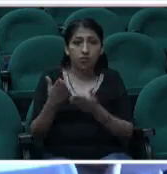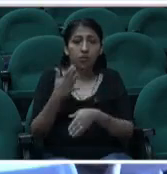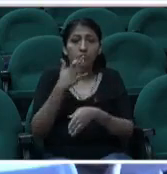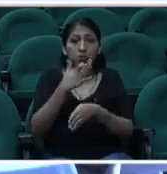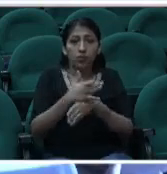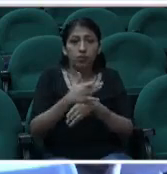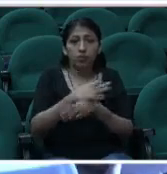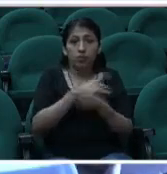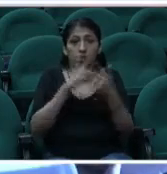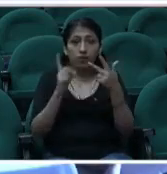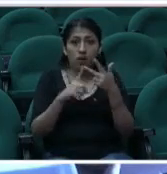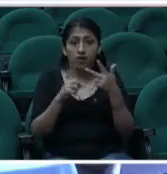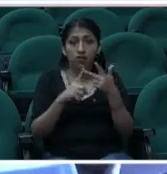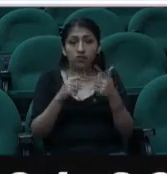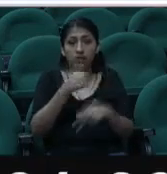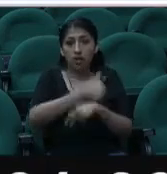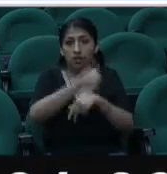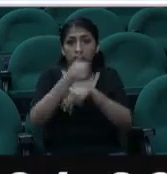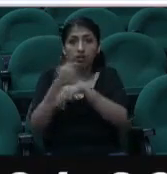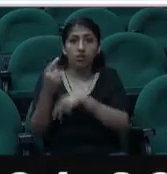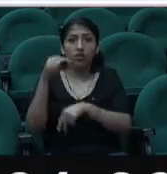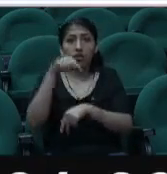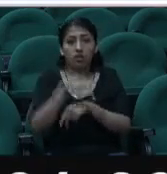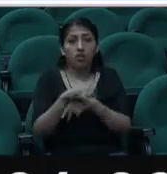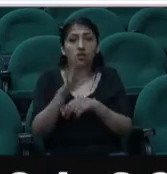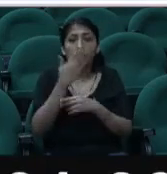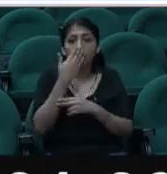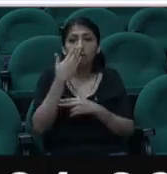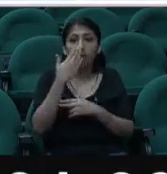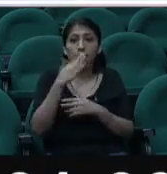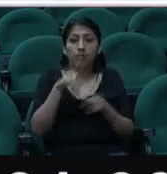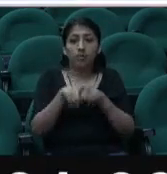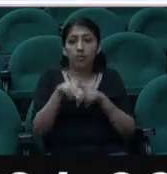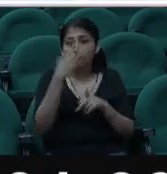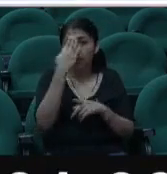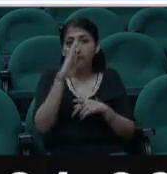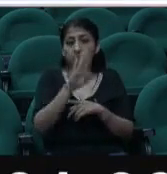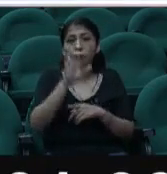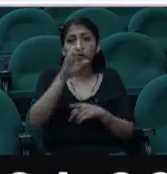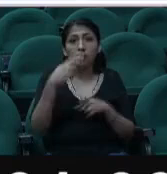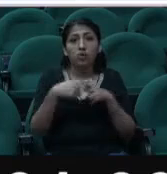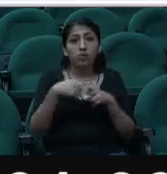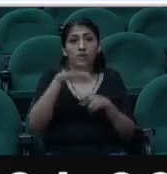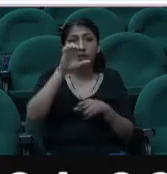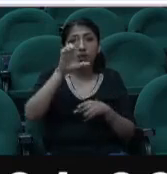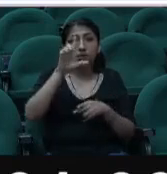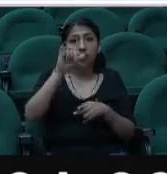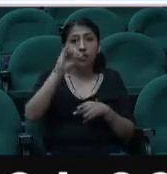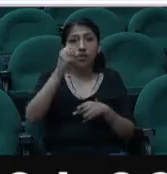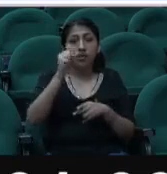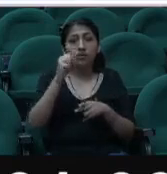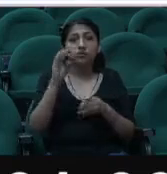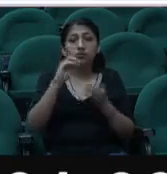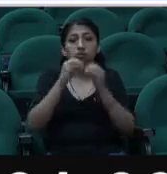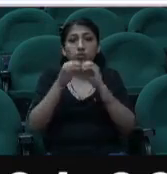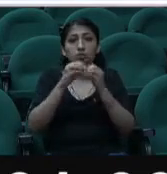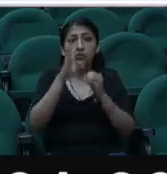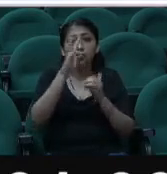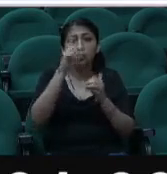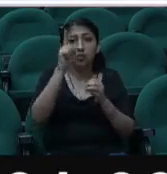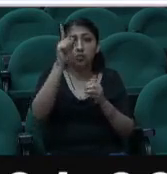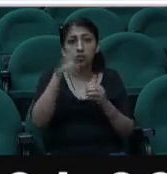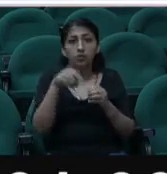nuestro tercer candidato presente en este debate frente a frente el es elías cachero de la alianza 61 6